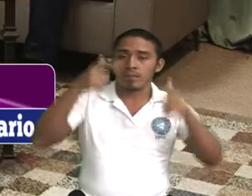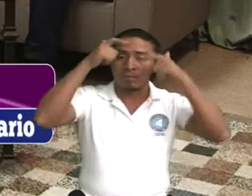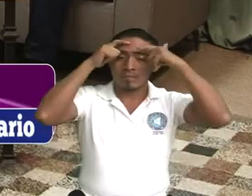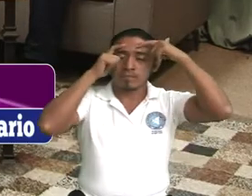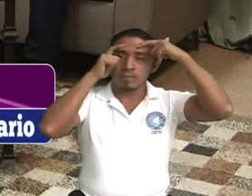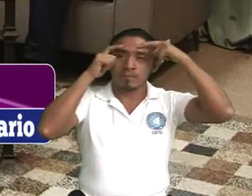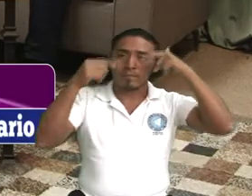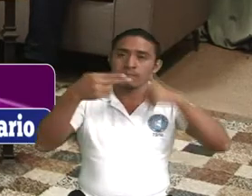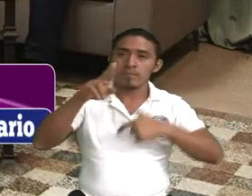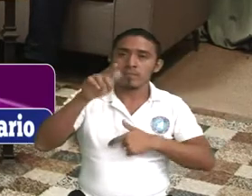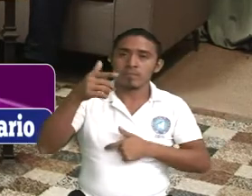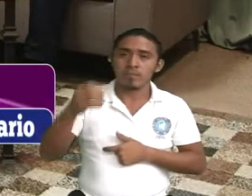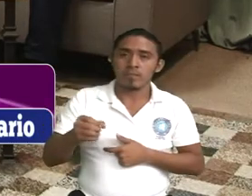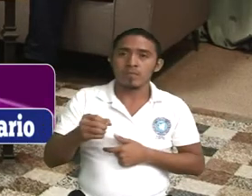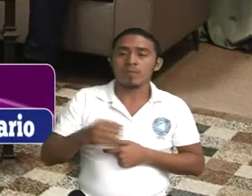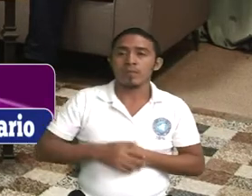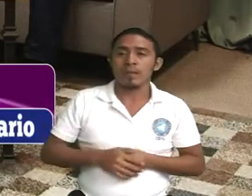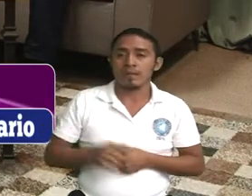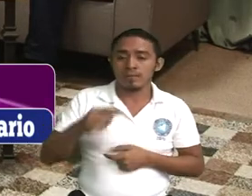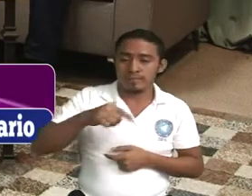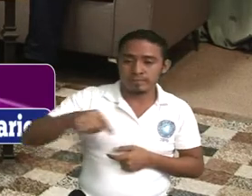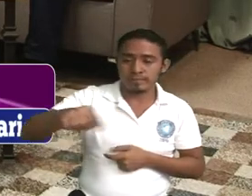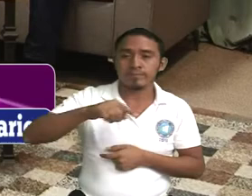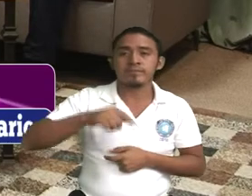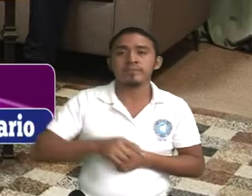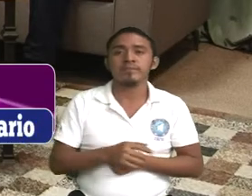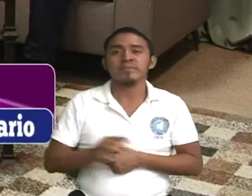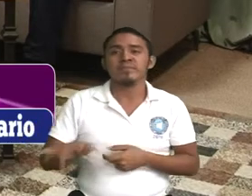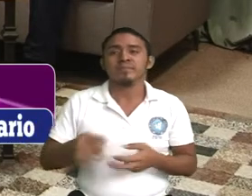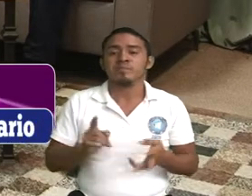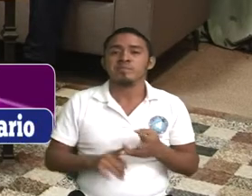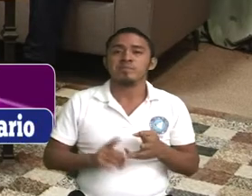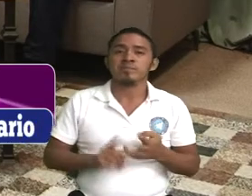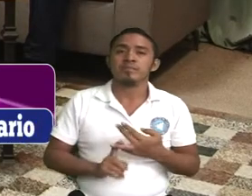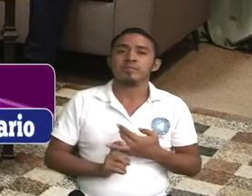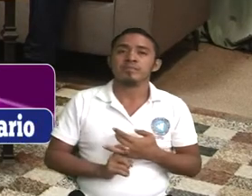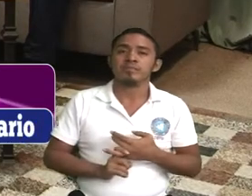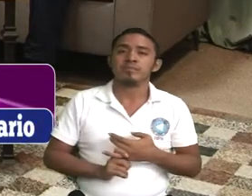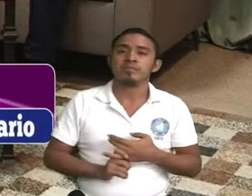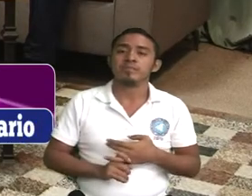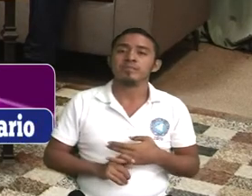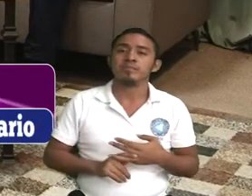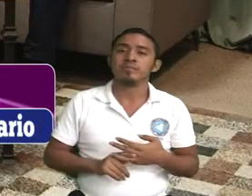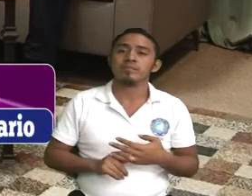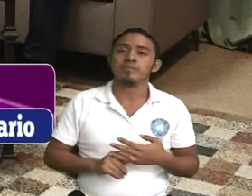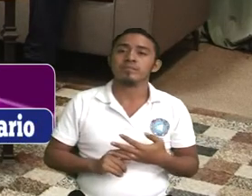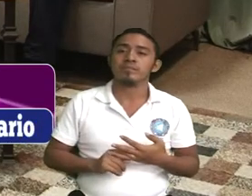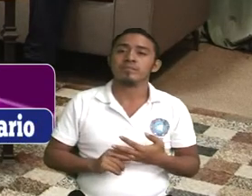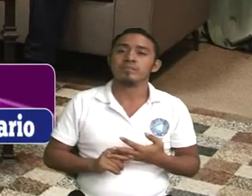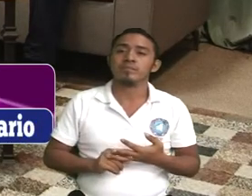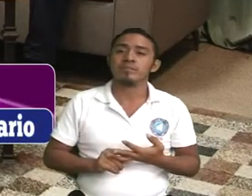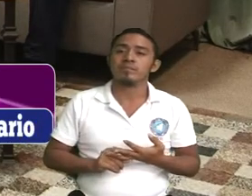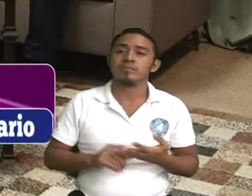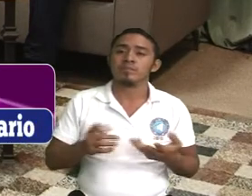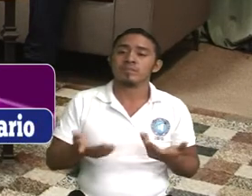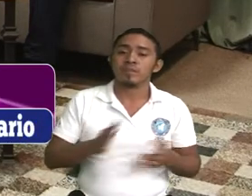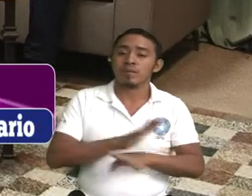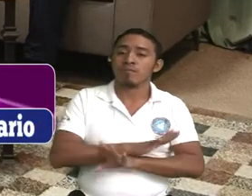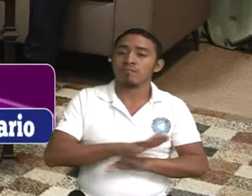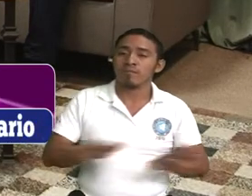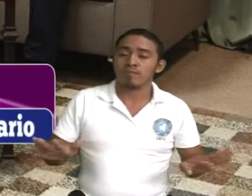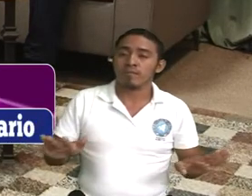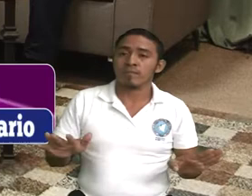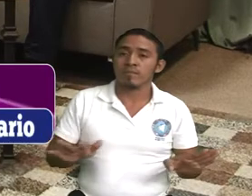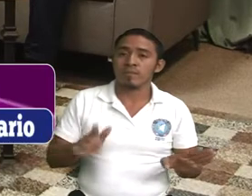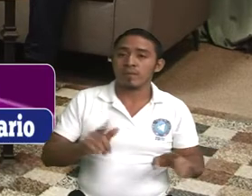de Hugo Chávez. Exacto. Y tenemos actividad el día, finalizando